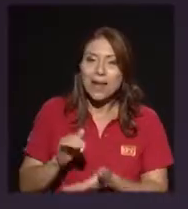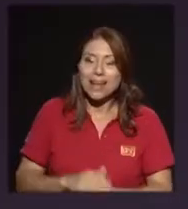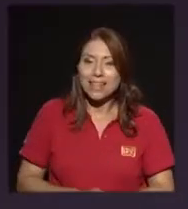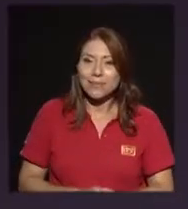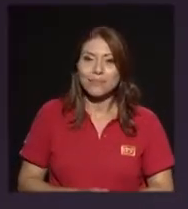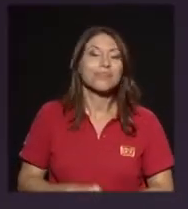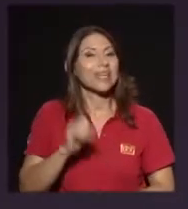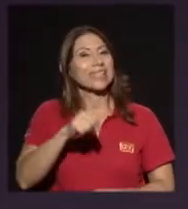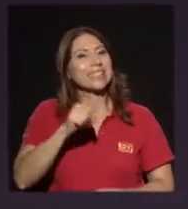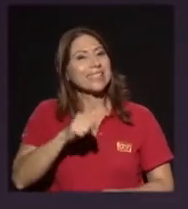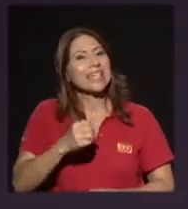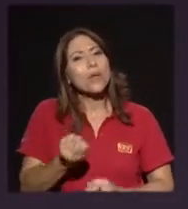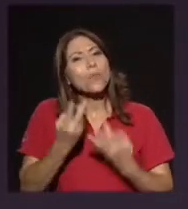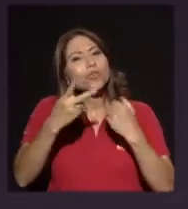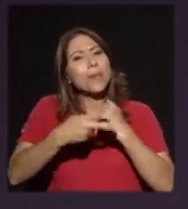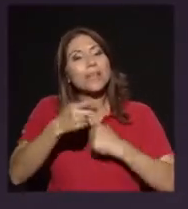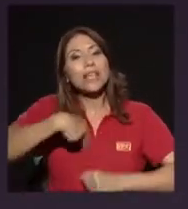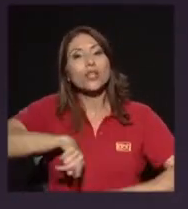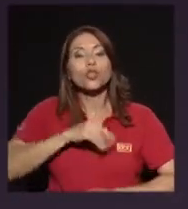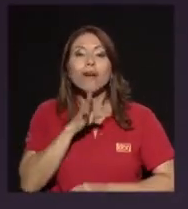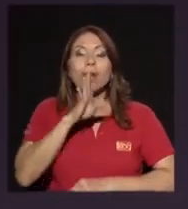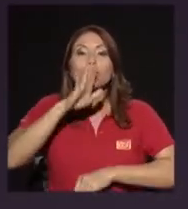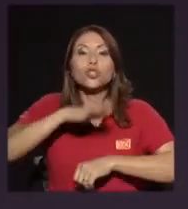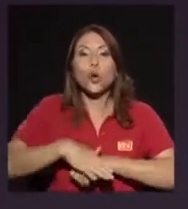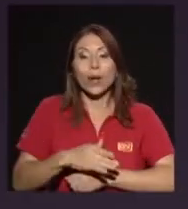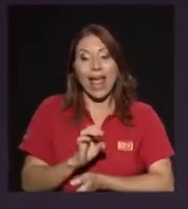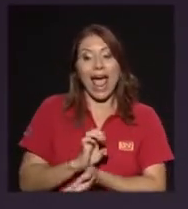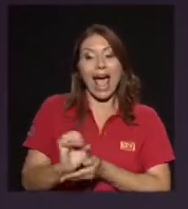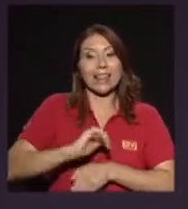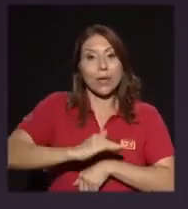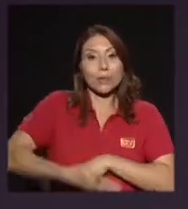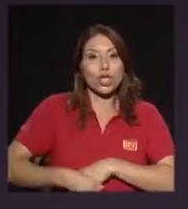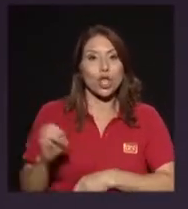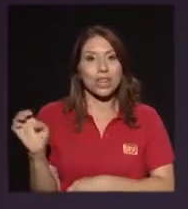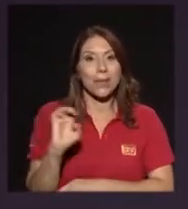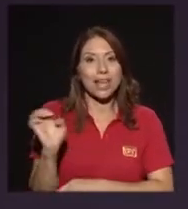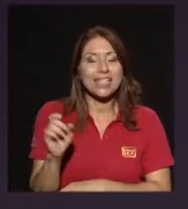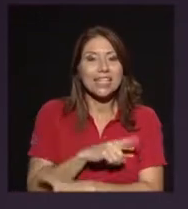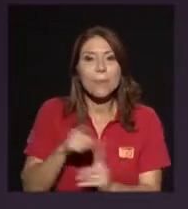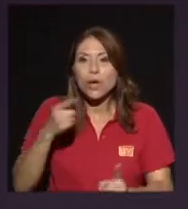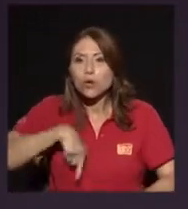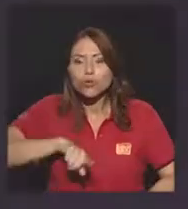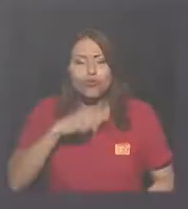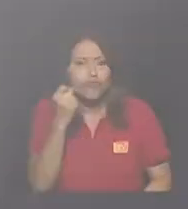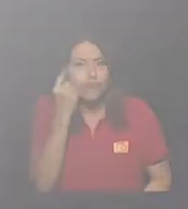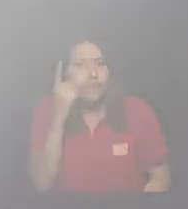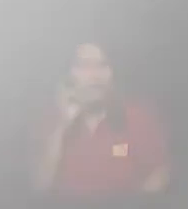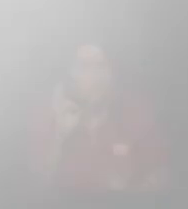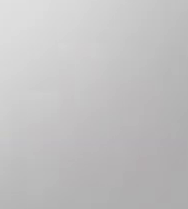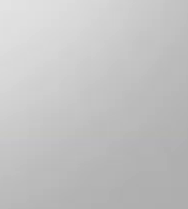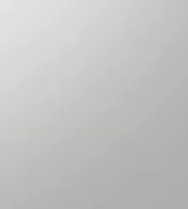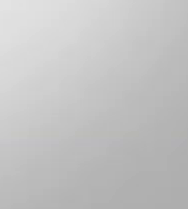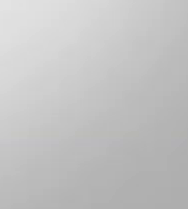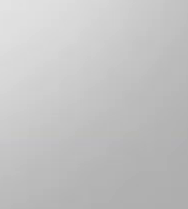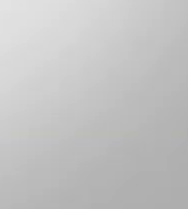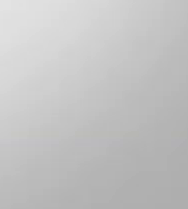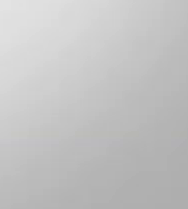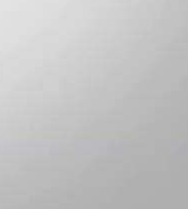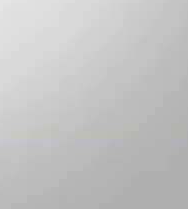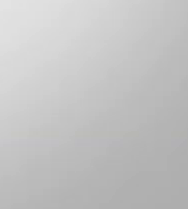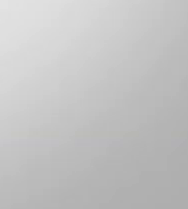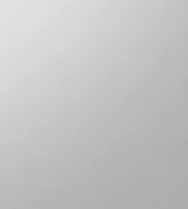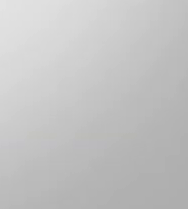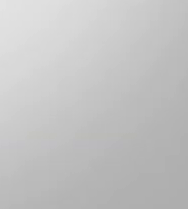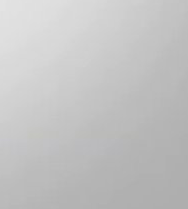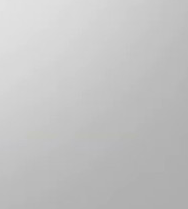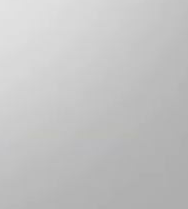Salud. Muchas veces hablamos de anticoncepción de emergencia y no entendemos muy bien a qué se refiere y por qué hay tanta controversia, digamos, alrededor del